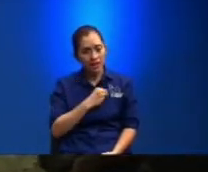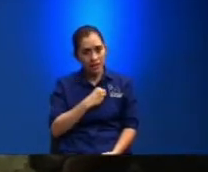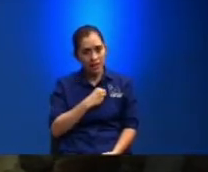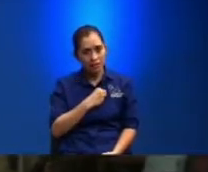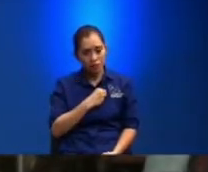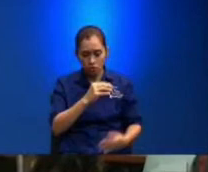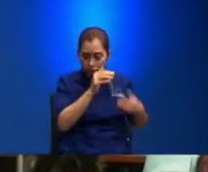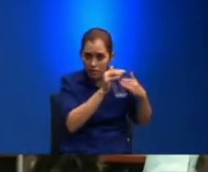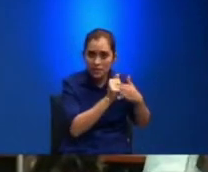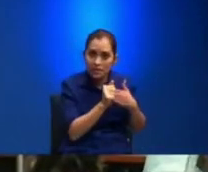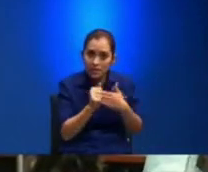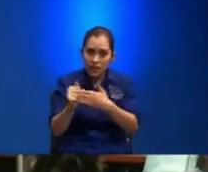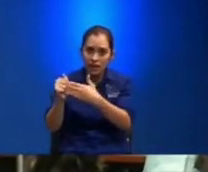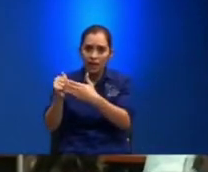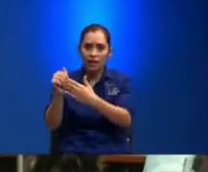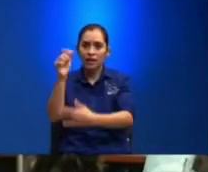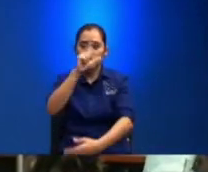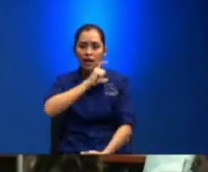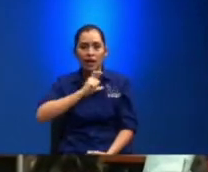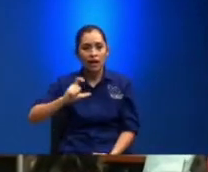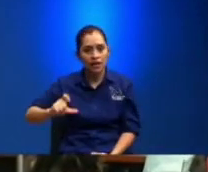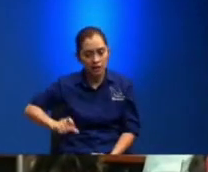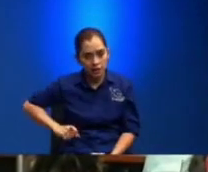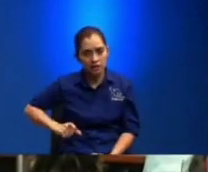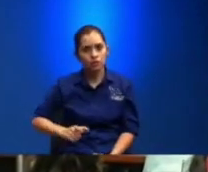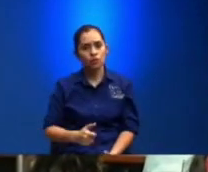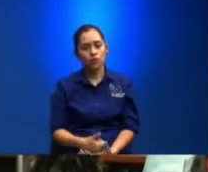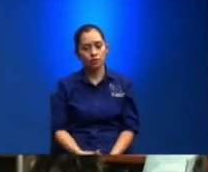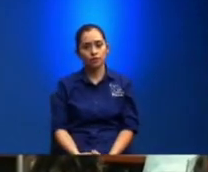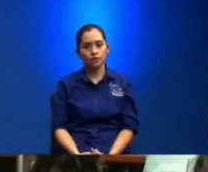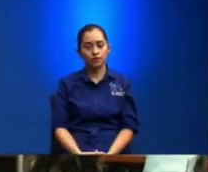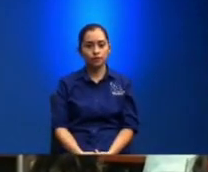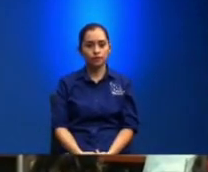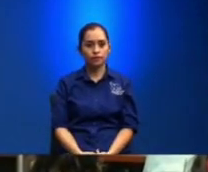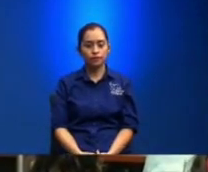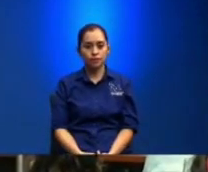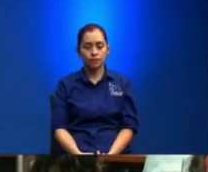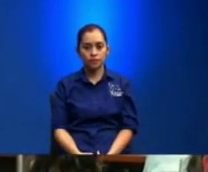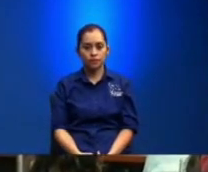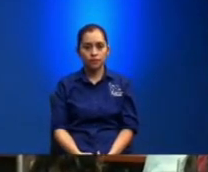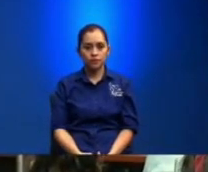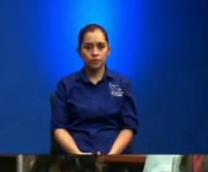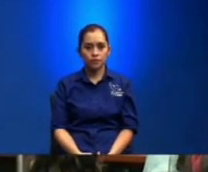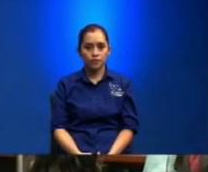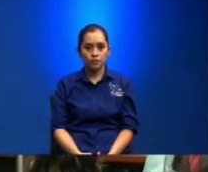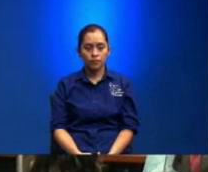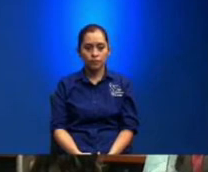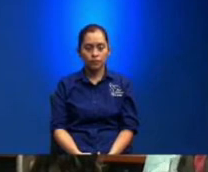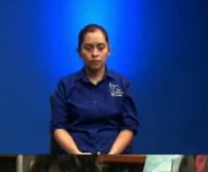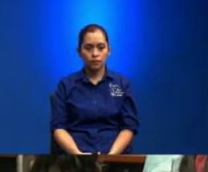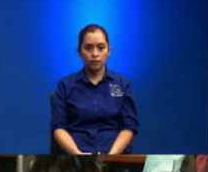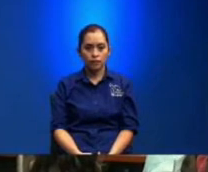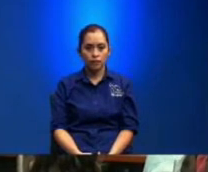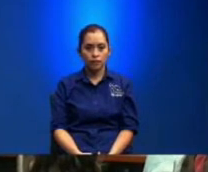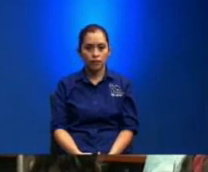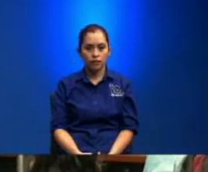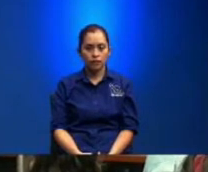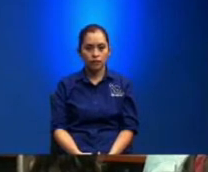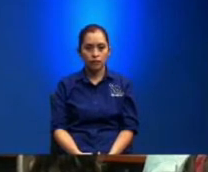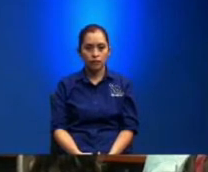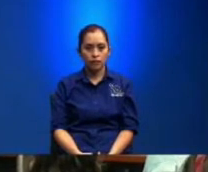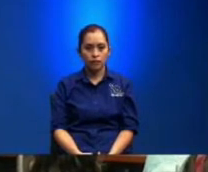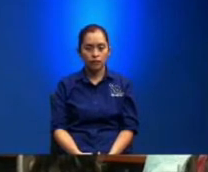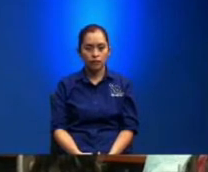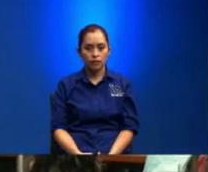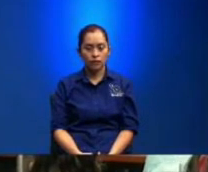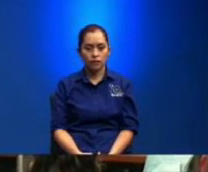no podemos estar entre entre dos opiniones sibal el dios del